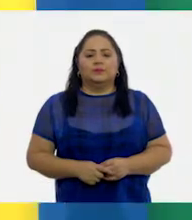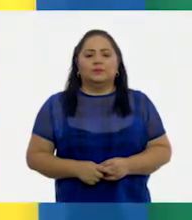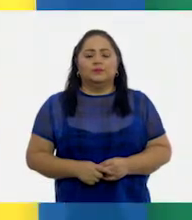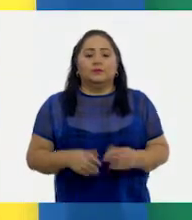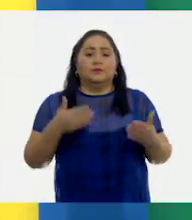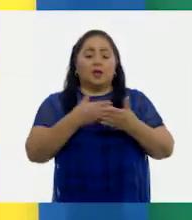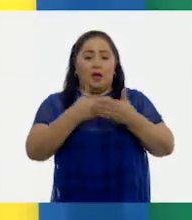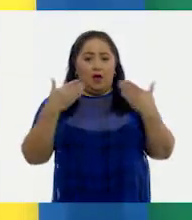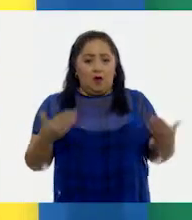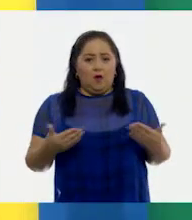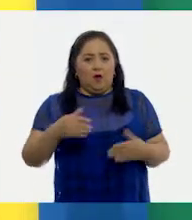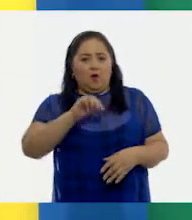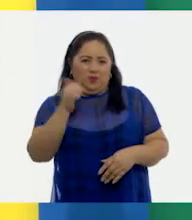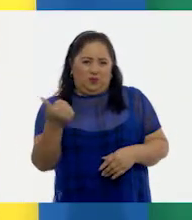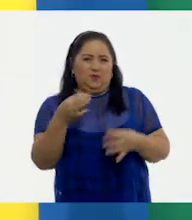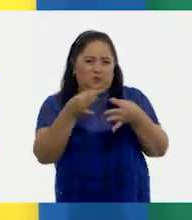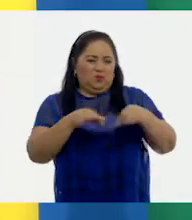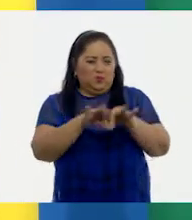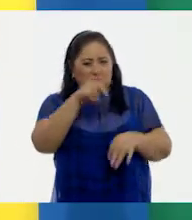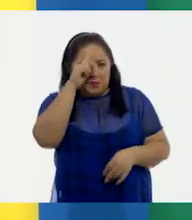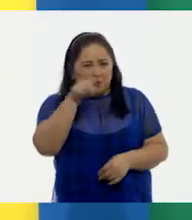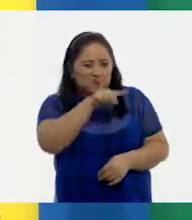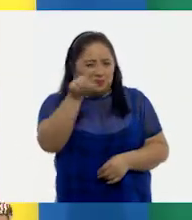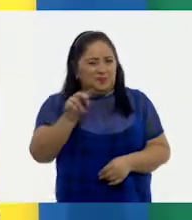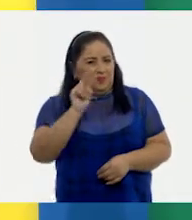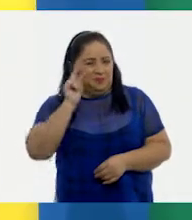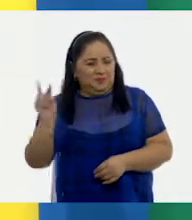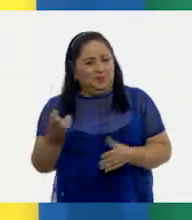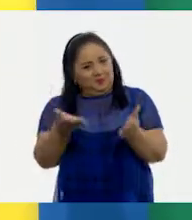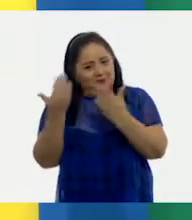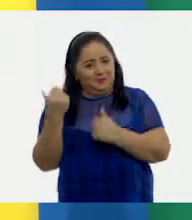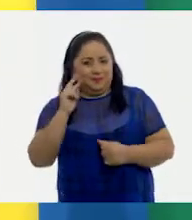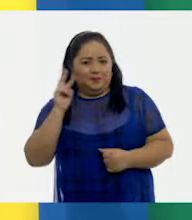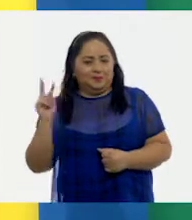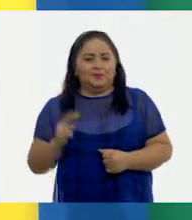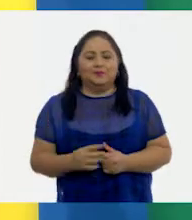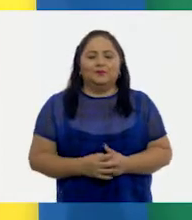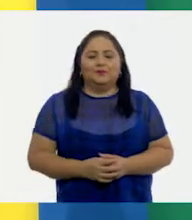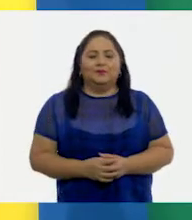A continuación tenemos algo importante para ustedes. Acompáñenos.